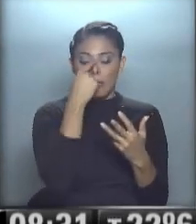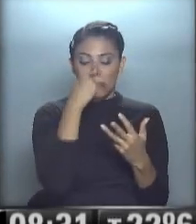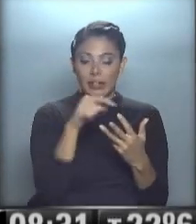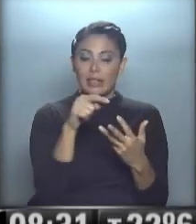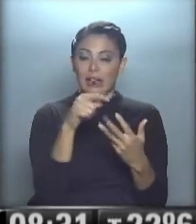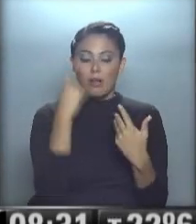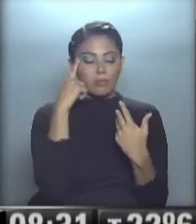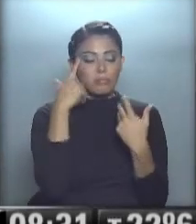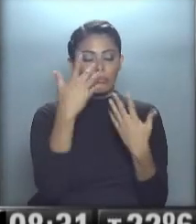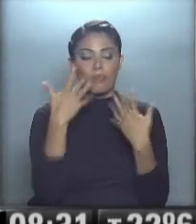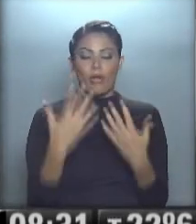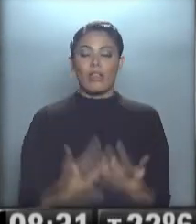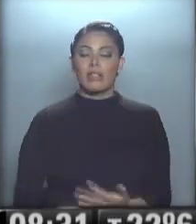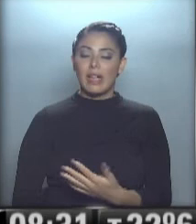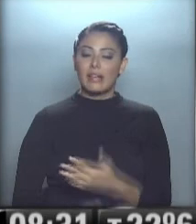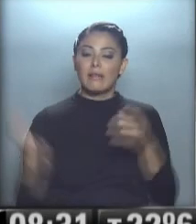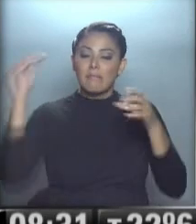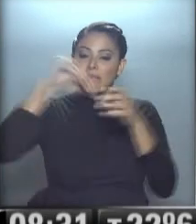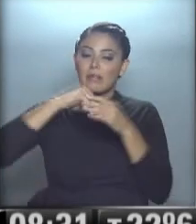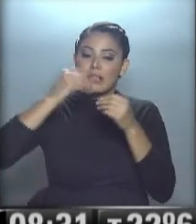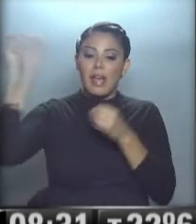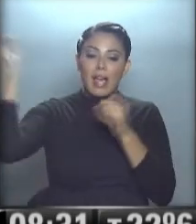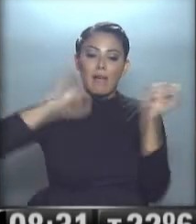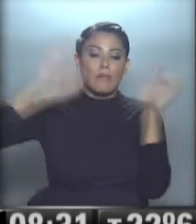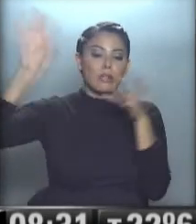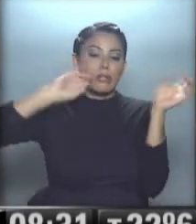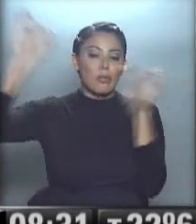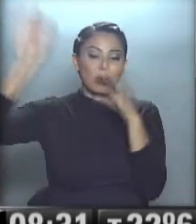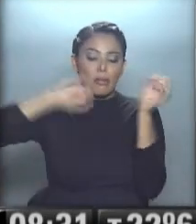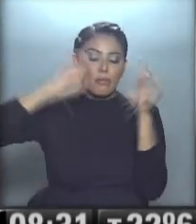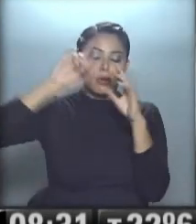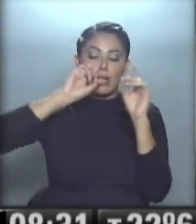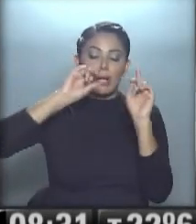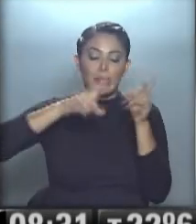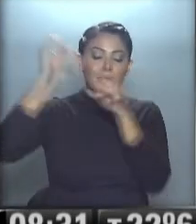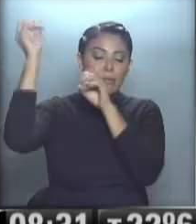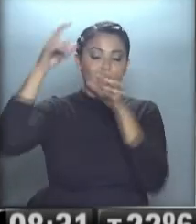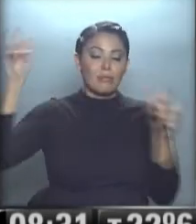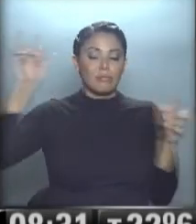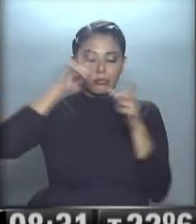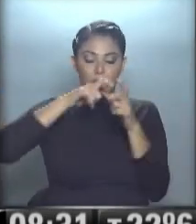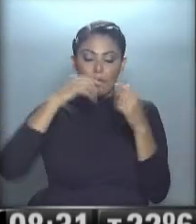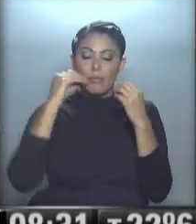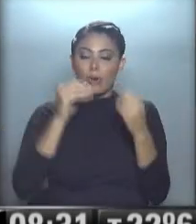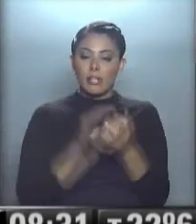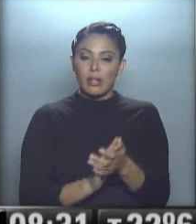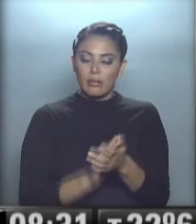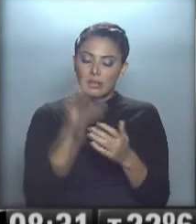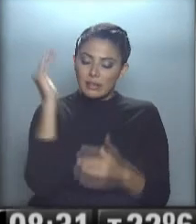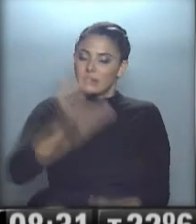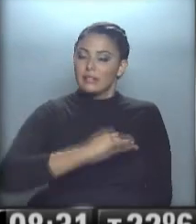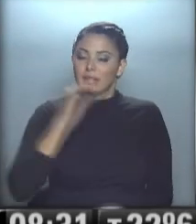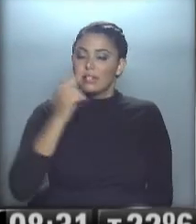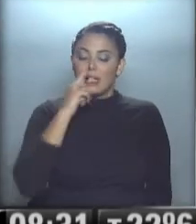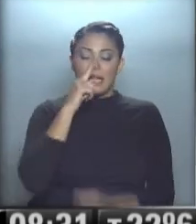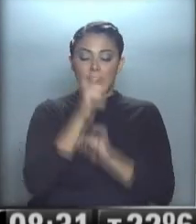la capacidad para incrementar el volumen de exportaciones y sustituir importaciones sobre la base de un desarrollo de